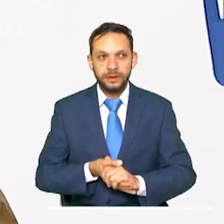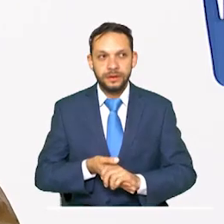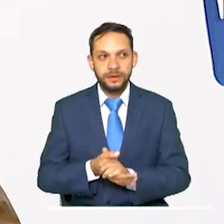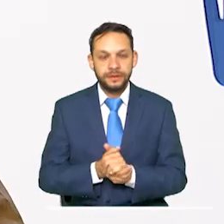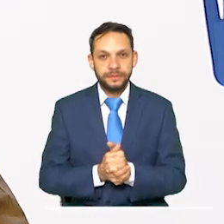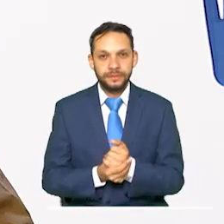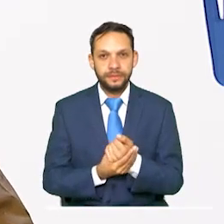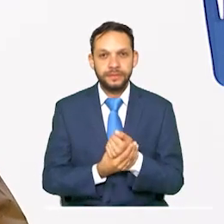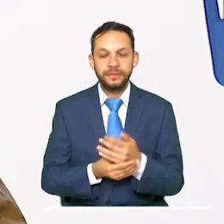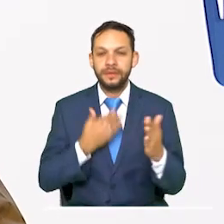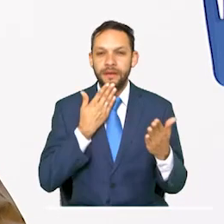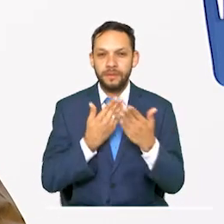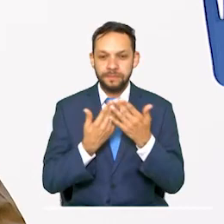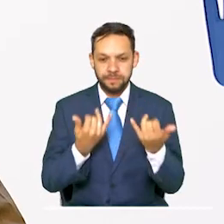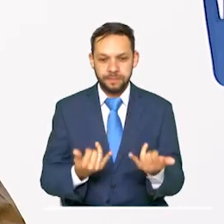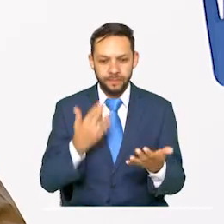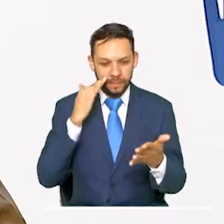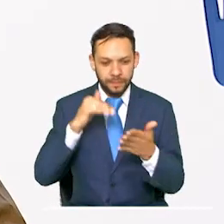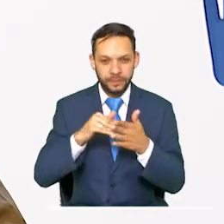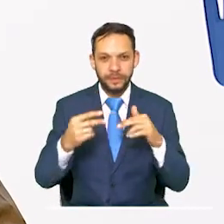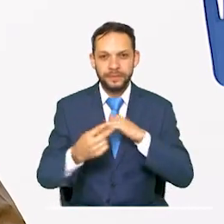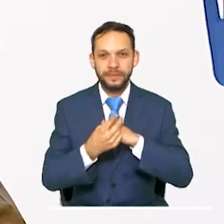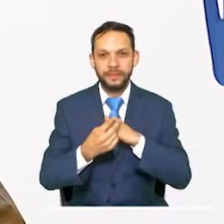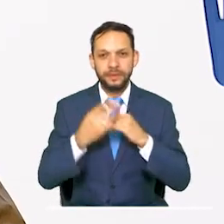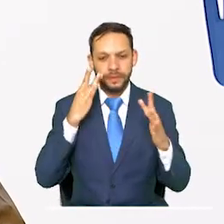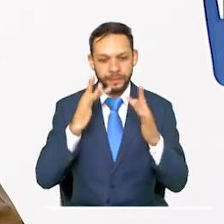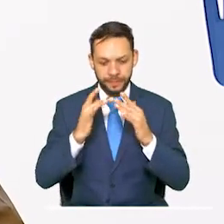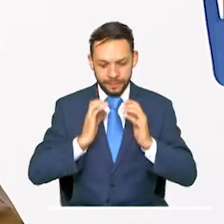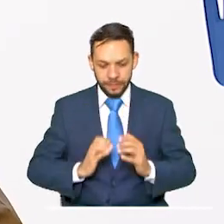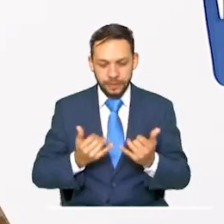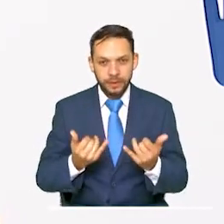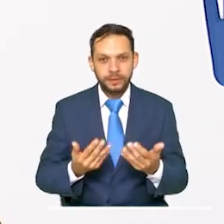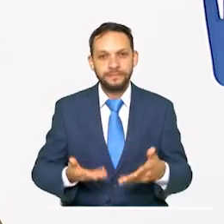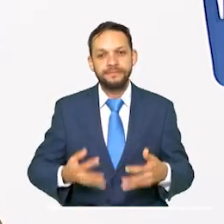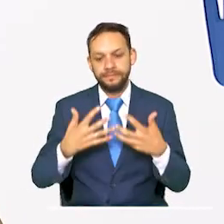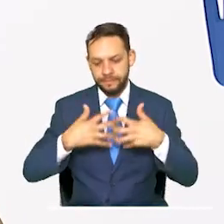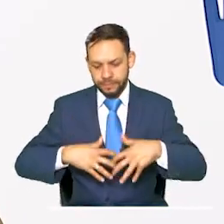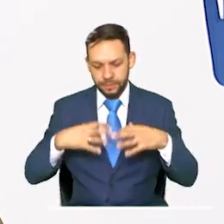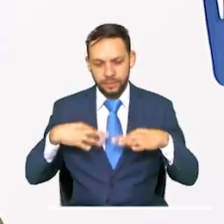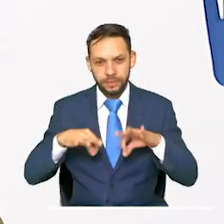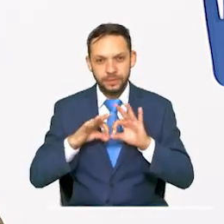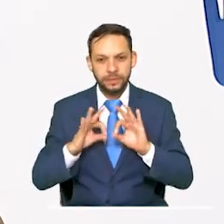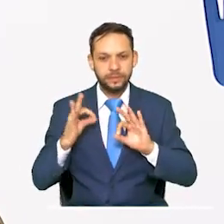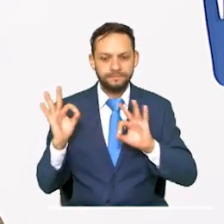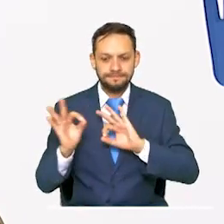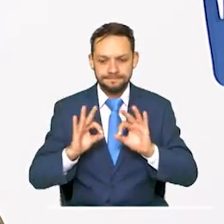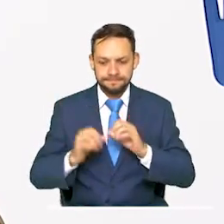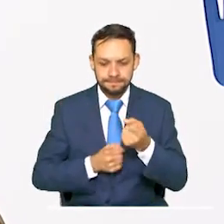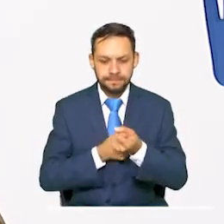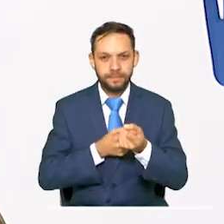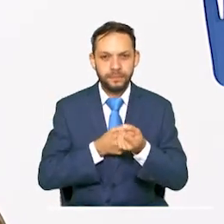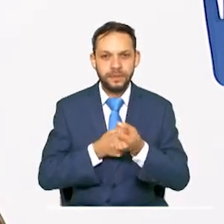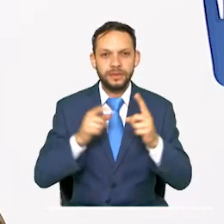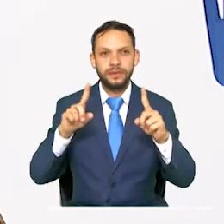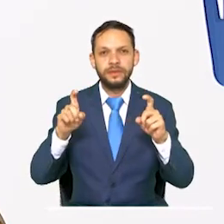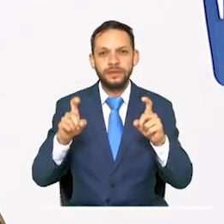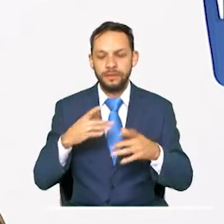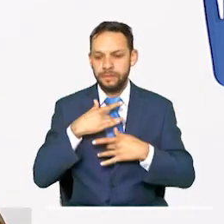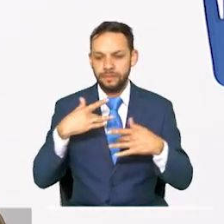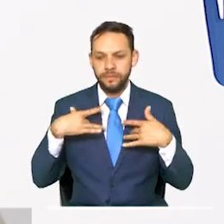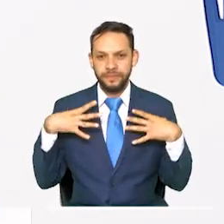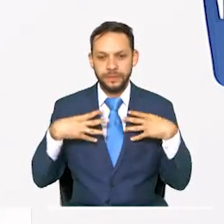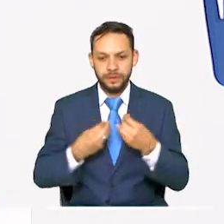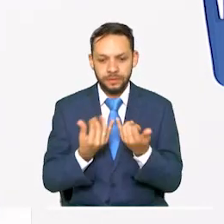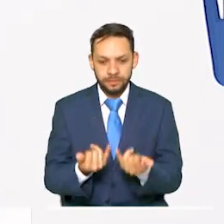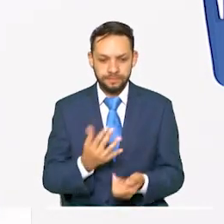mirar. Muchas gracias por estar nuevamente con nosotros en una nueva edición de Conexión Vital, un programa de prevención y educación en salud. Para mí es motivo de